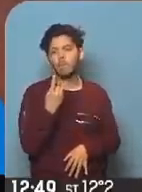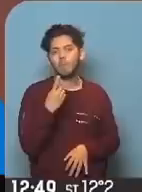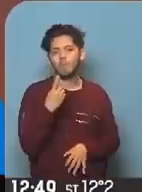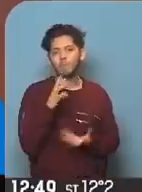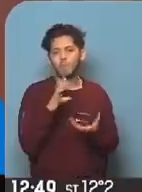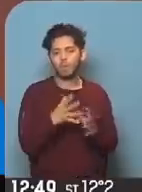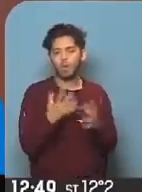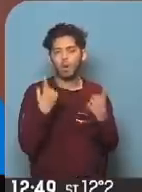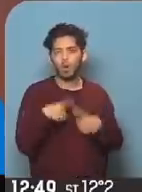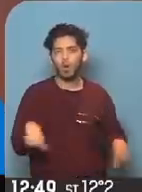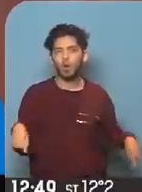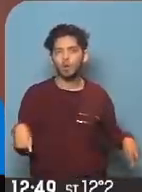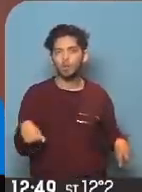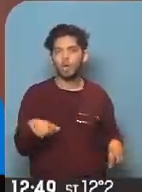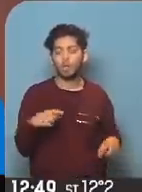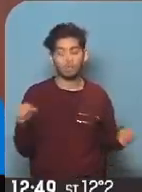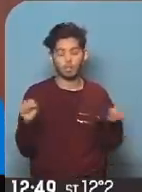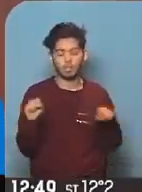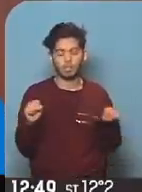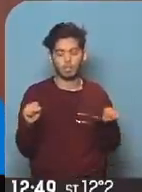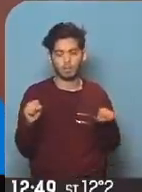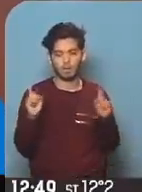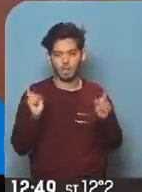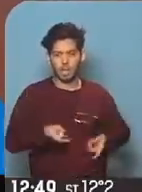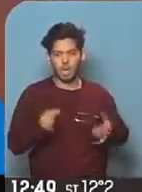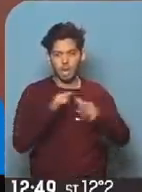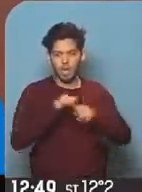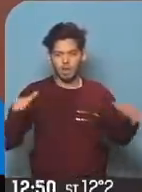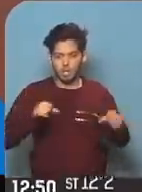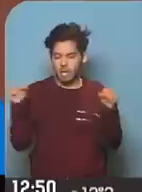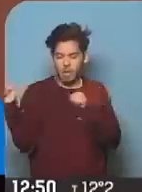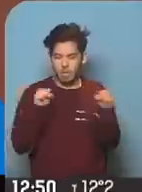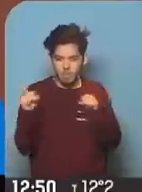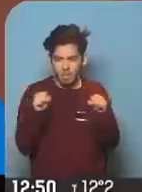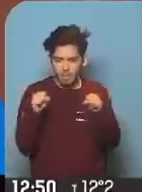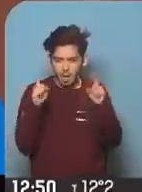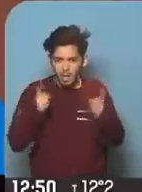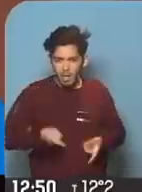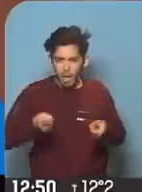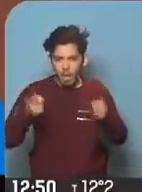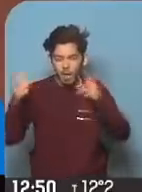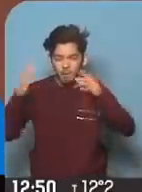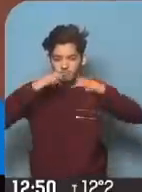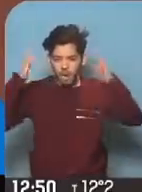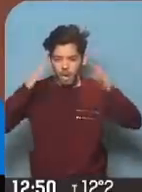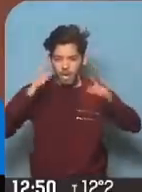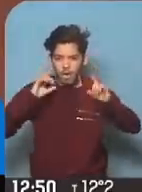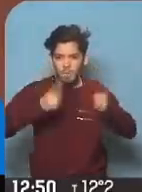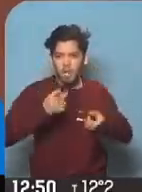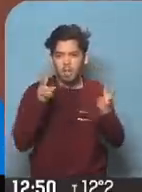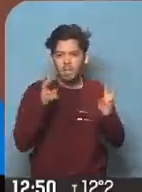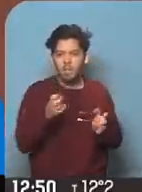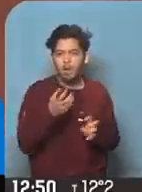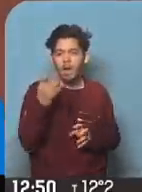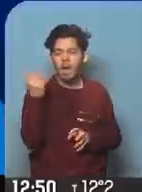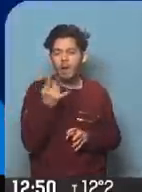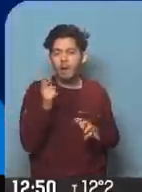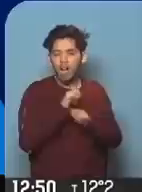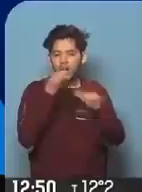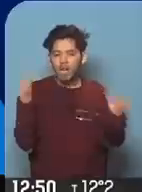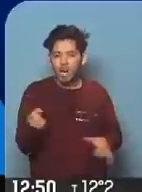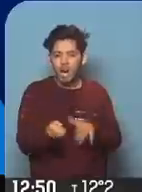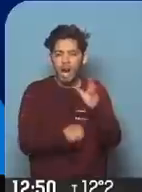expresiones muy impactantes y por noticias impactantes. Es lo que hace reaccionar rápidamente. Por eso el tema de las fake news, las noticias falsas que